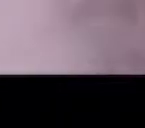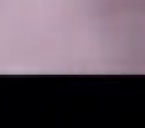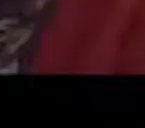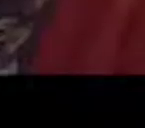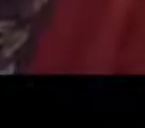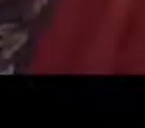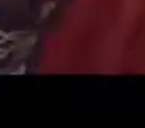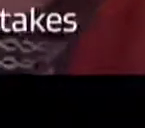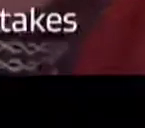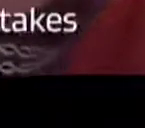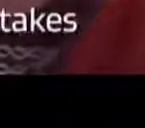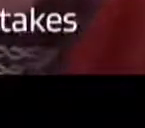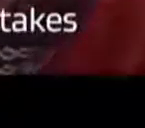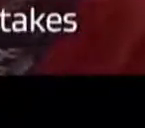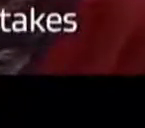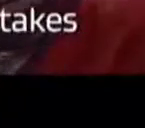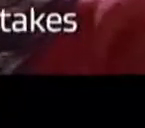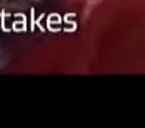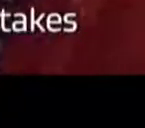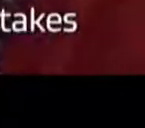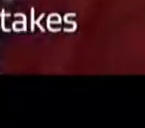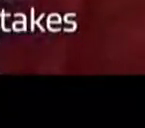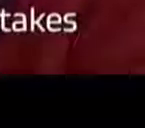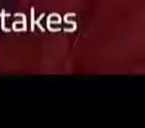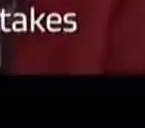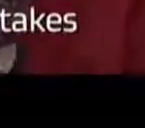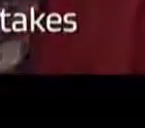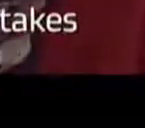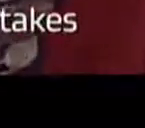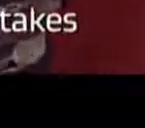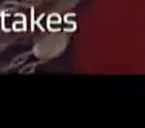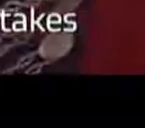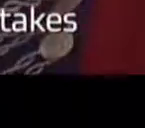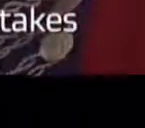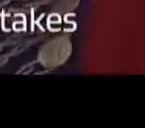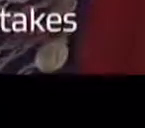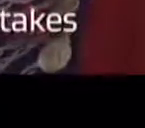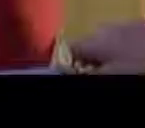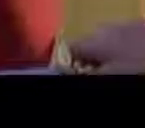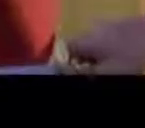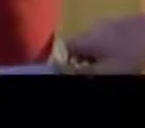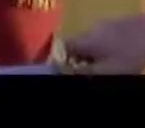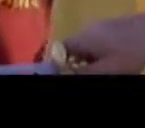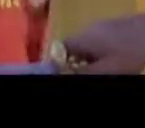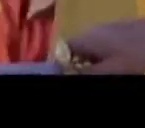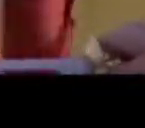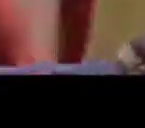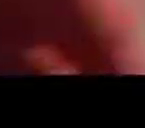Bayonet charge. We'll see who takes the glory from this field.